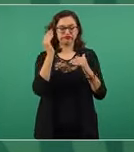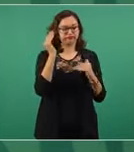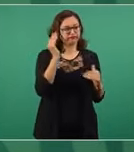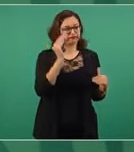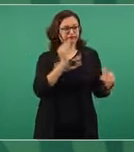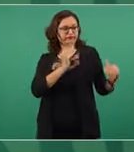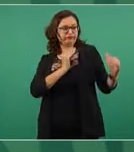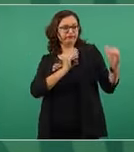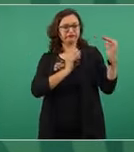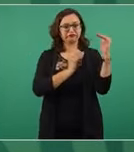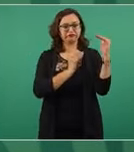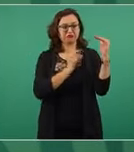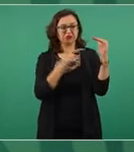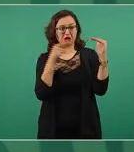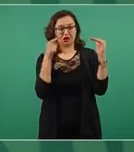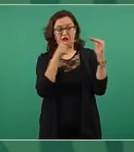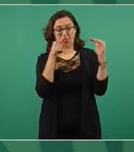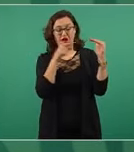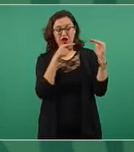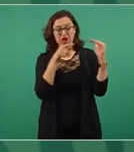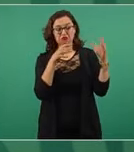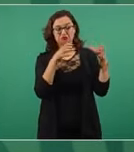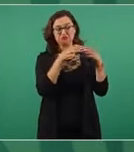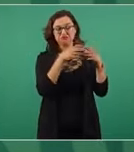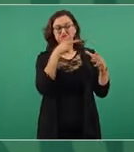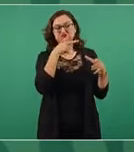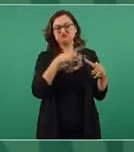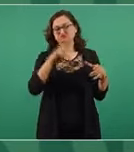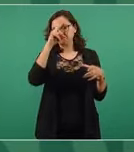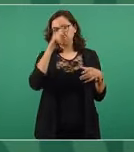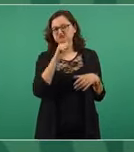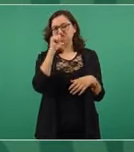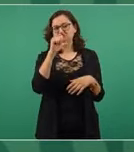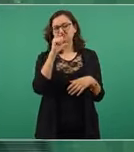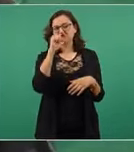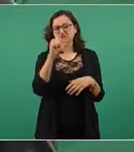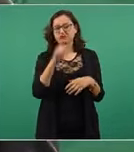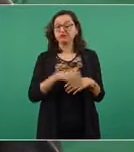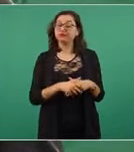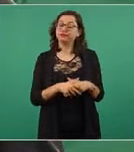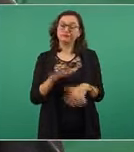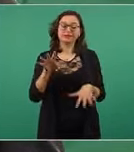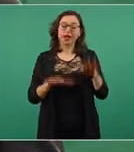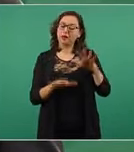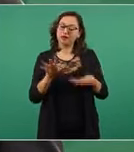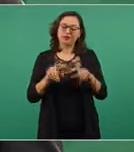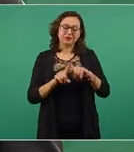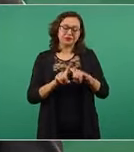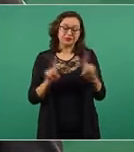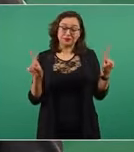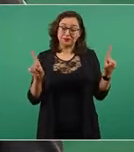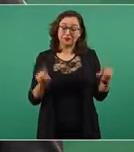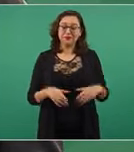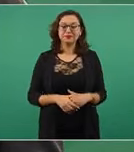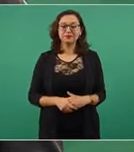es el menos ignorante, y no necesariamente.